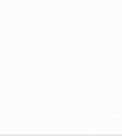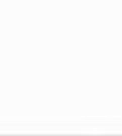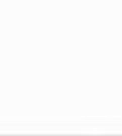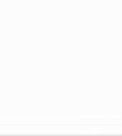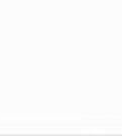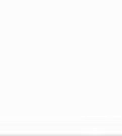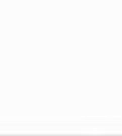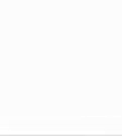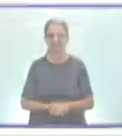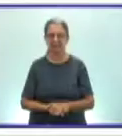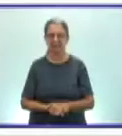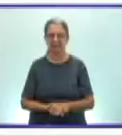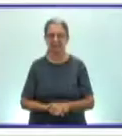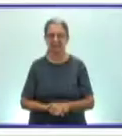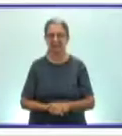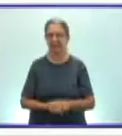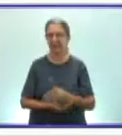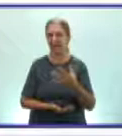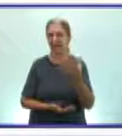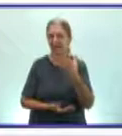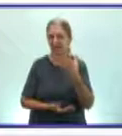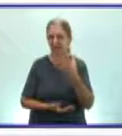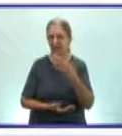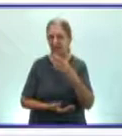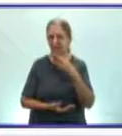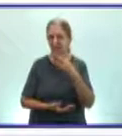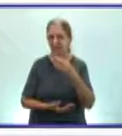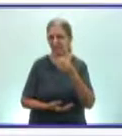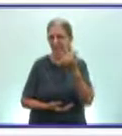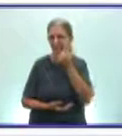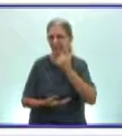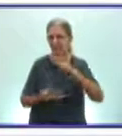¿Quién entonces será el resultado más frecuente?